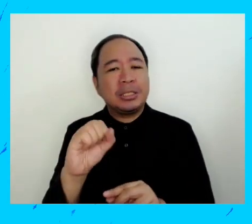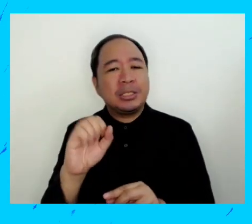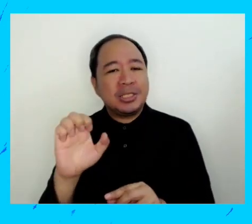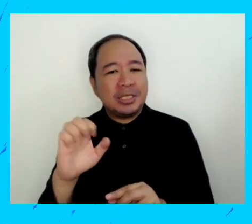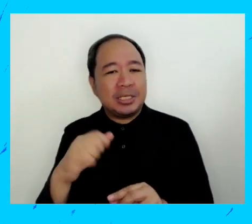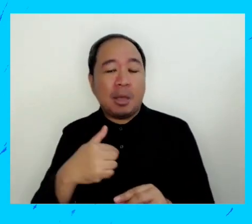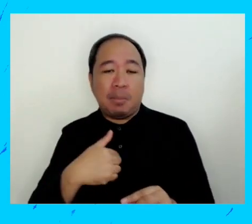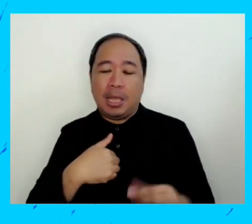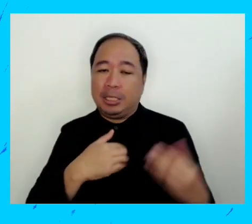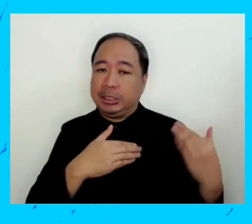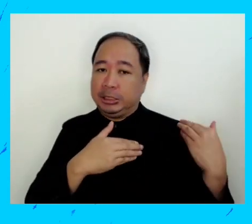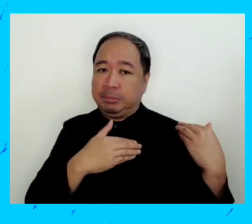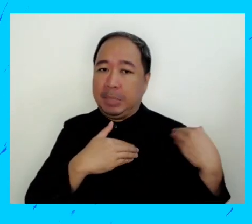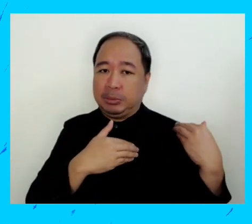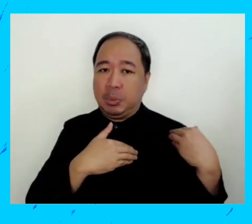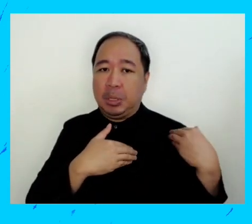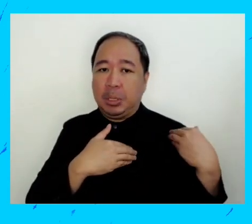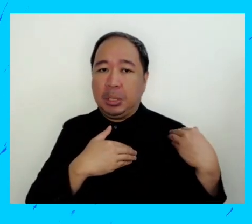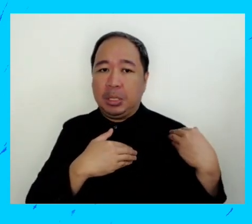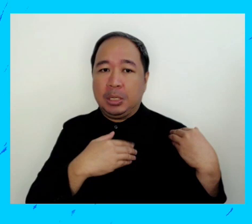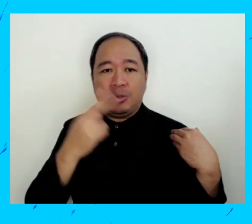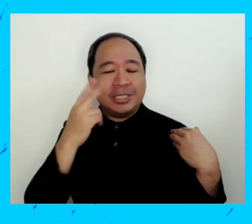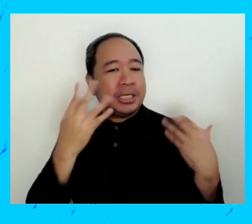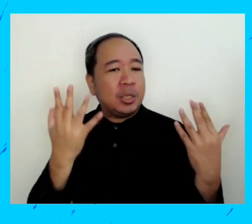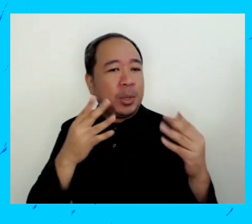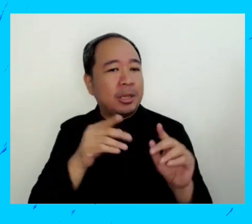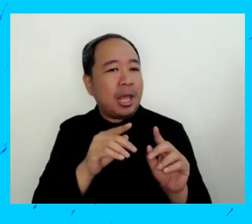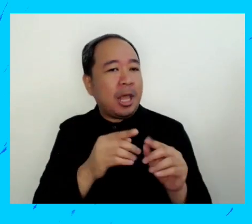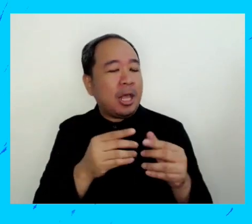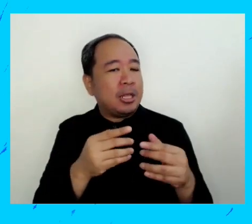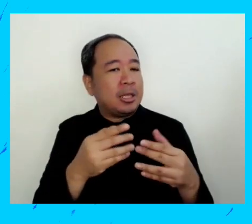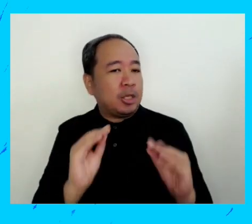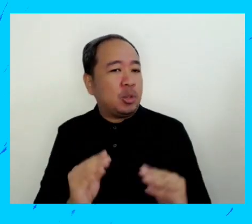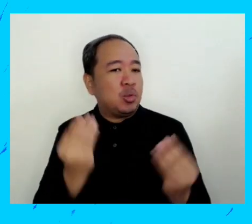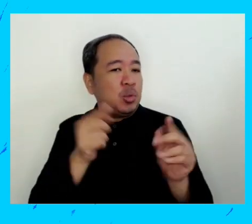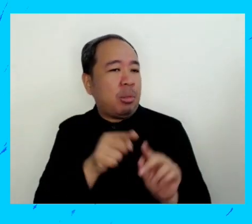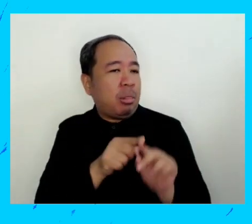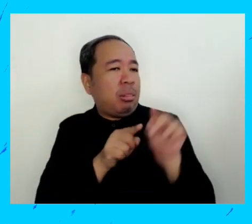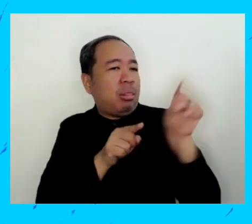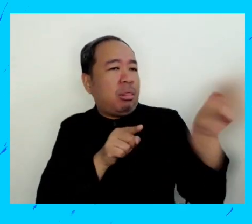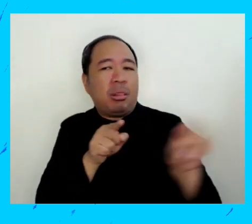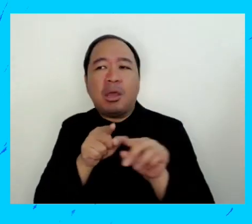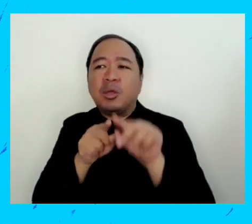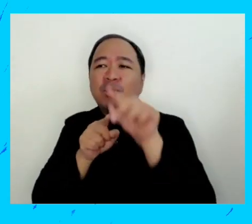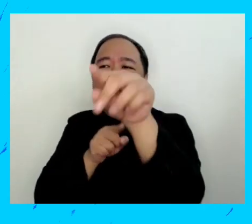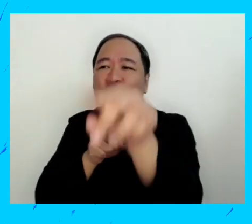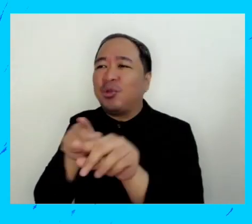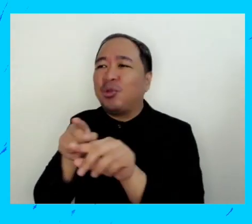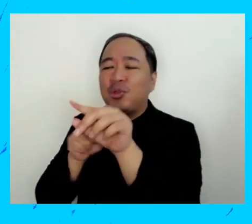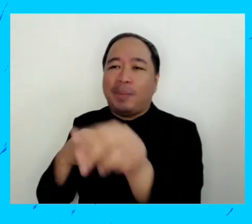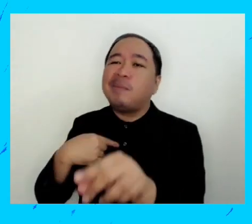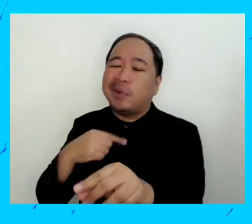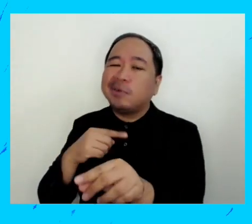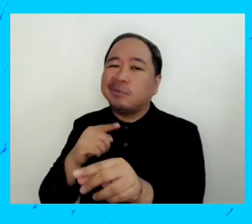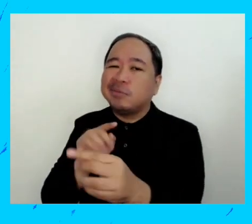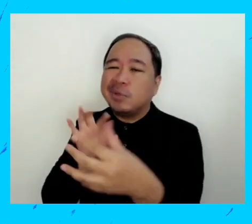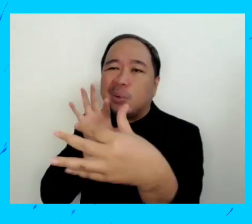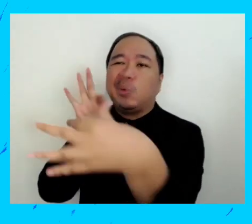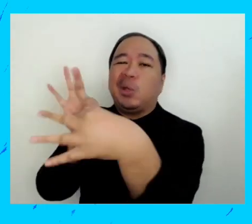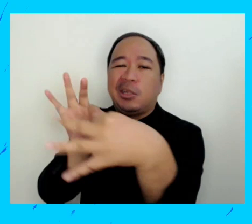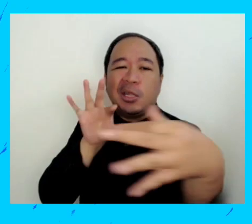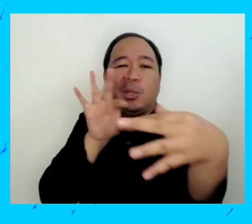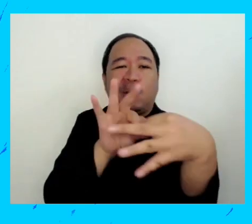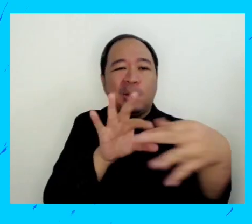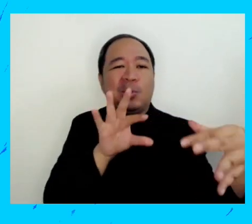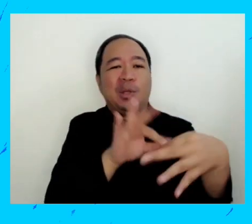piensan los jóvenes sobre esta educación sexual. Y nosotros intentamos alcanzar a los jóvenes